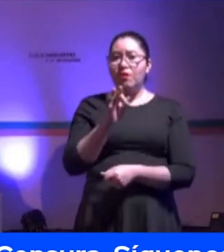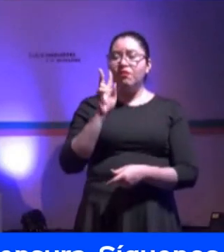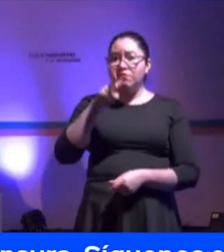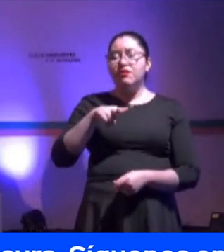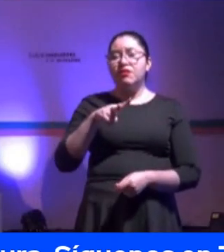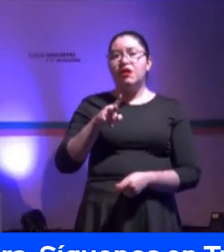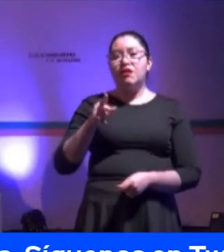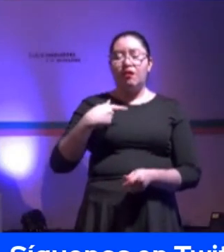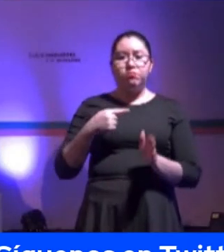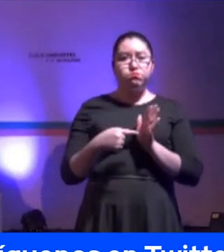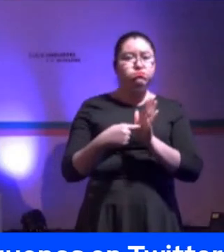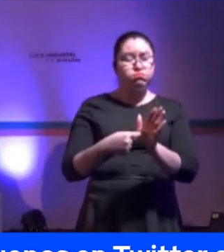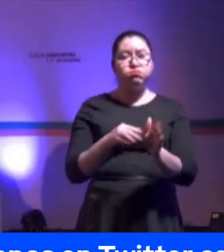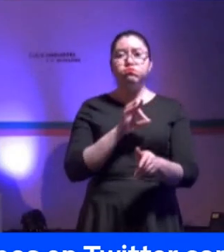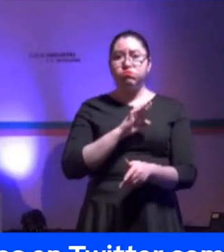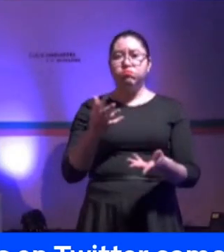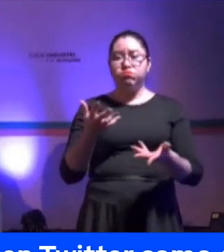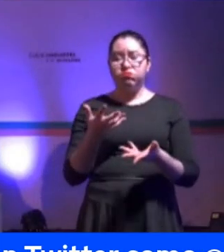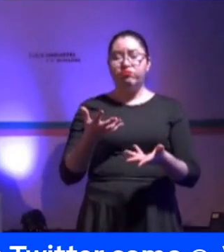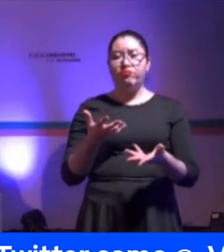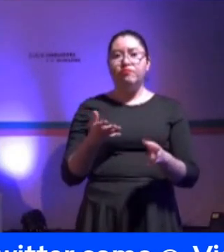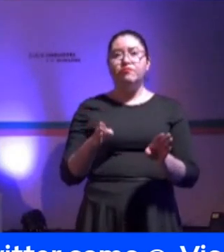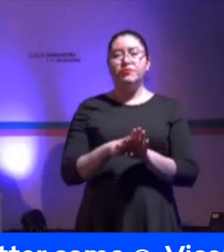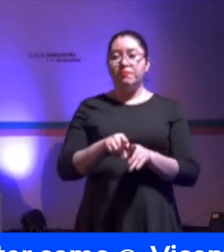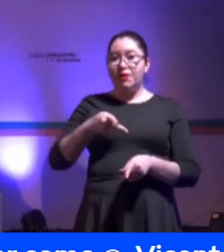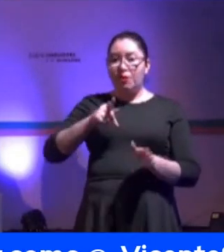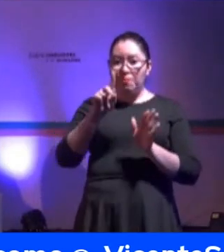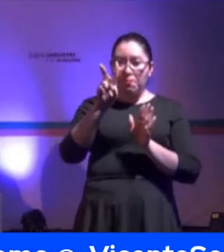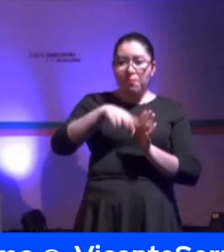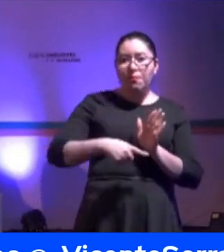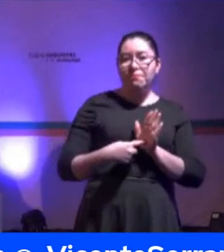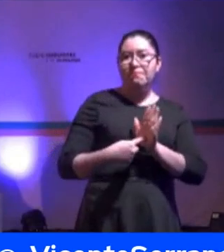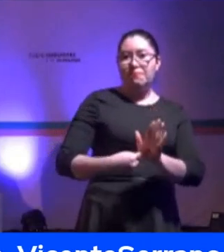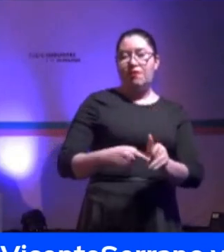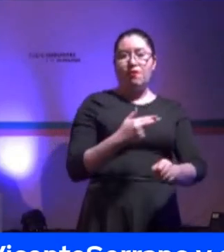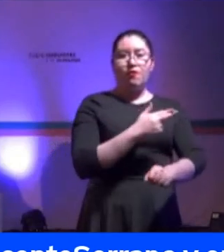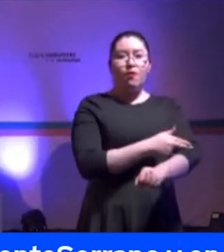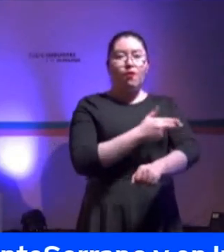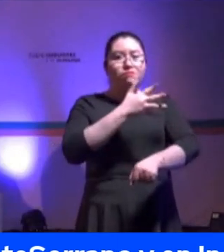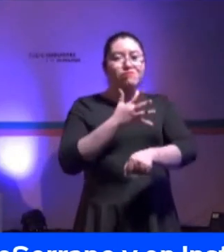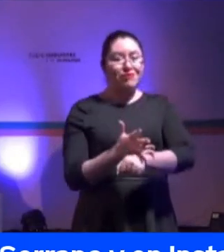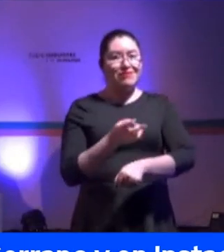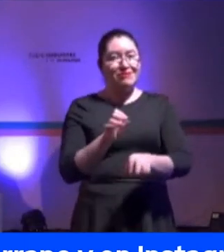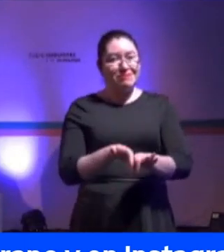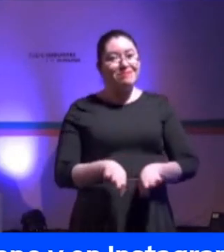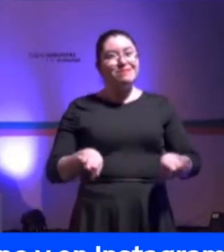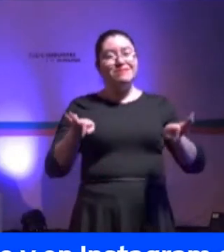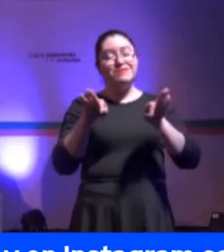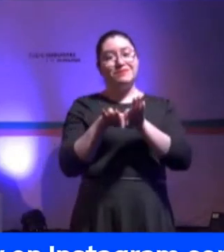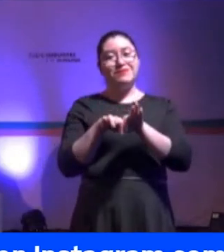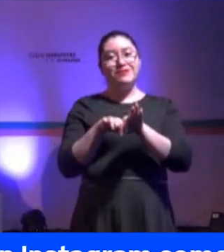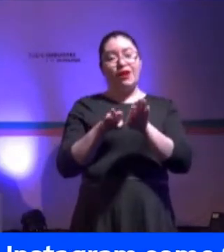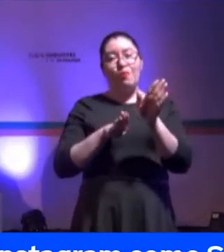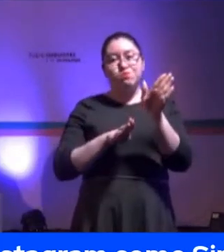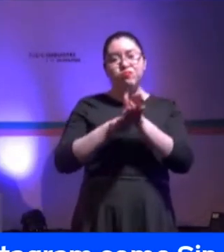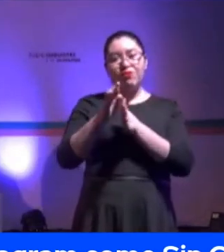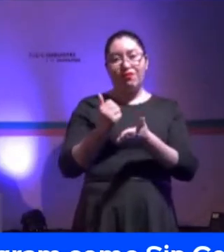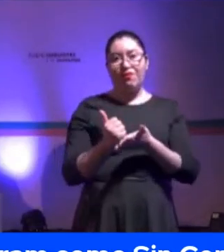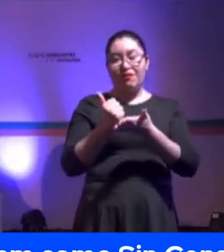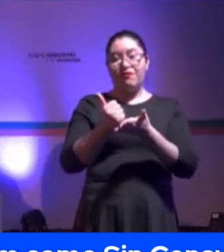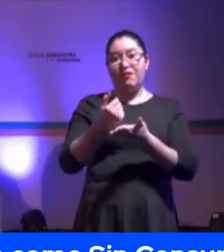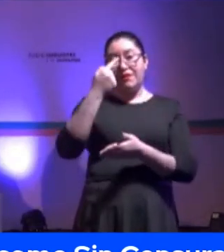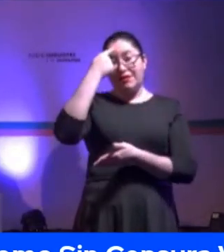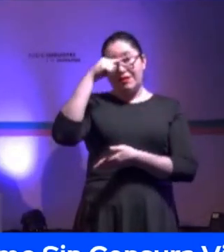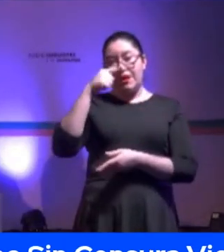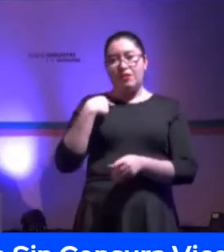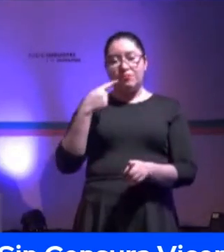ese contenido si lo hace con veracidad, si lo hace con honestidad. Ese es el éxito de todo esto, tener las